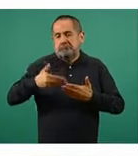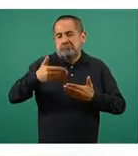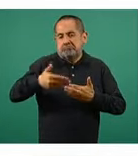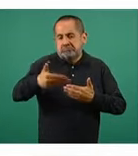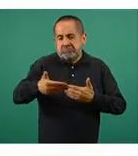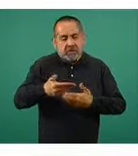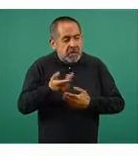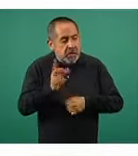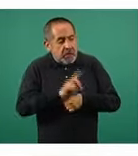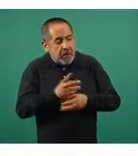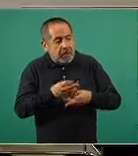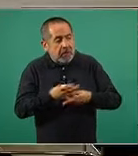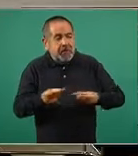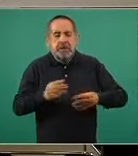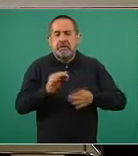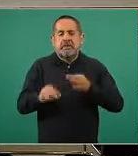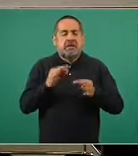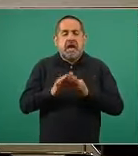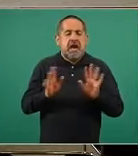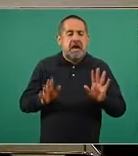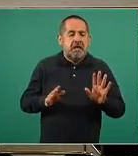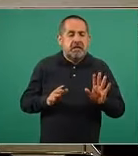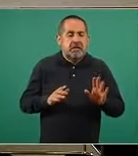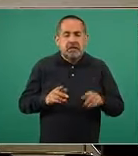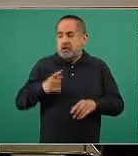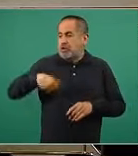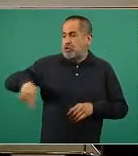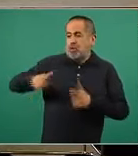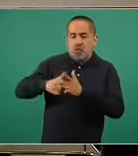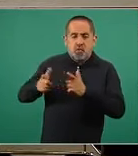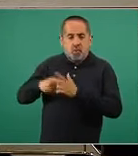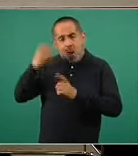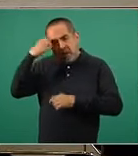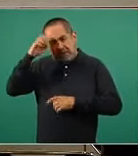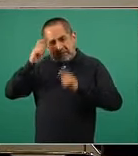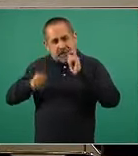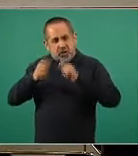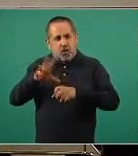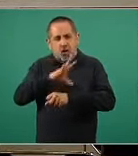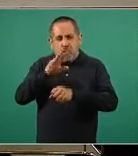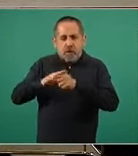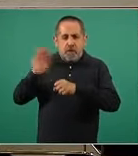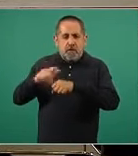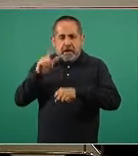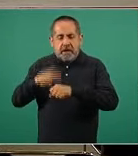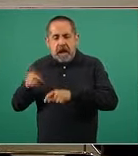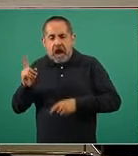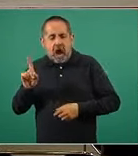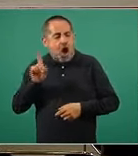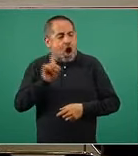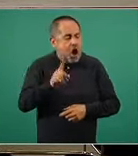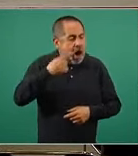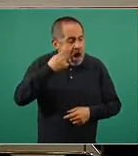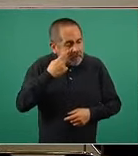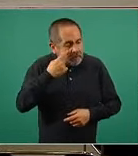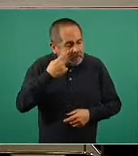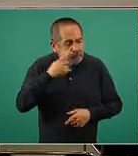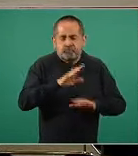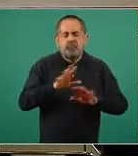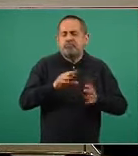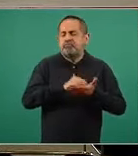días y semanas, cuando el grupo dictaminador de expertos a nivel federal pueda en su momento dictaminar